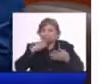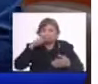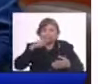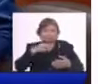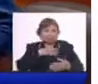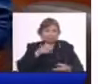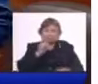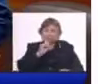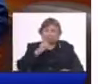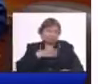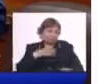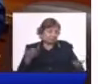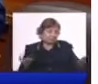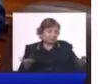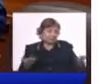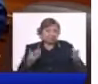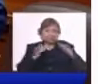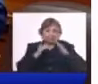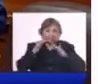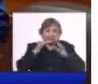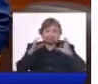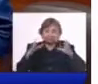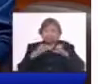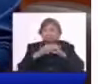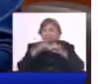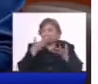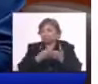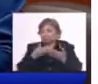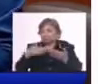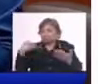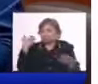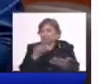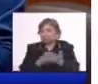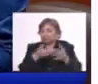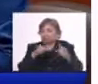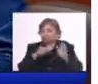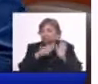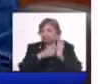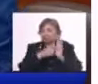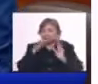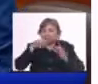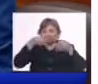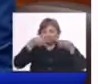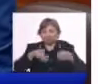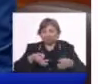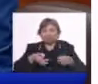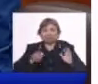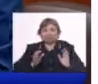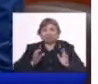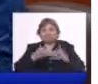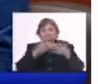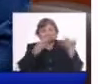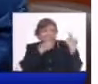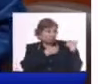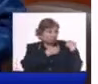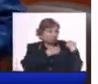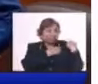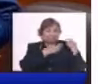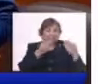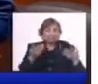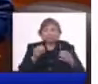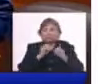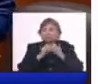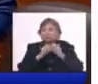nos guste o no, el nivel de nuestro consenso. Esto es a lo que hemos llegado. Y sí creo que tenemos como Congreso la responsabilidad de darle una